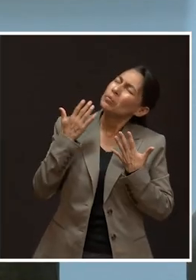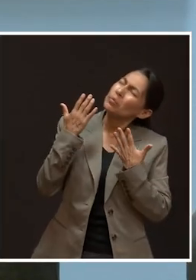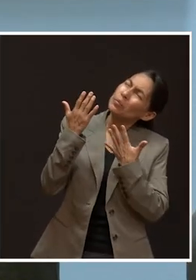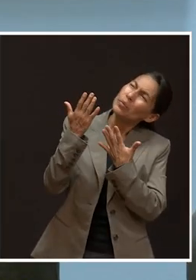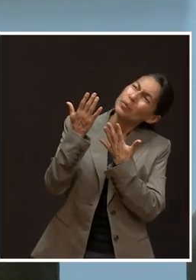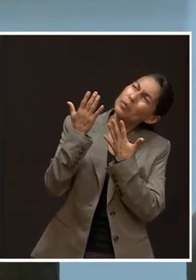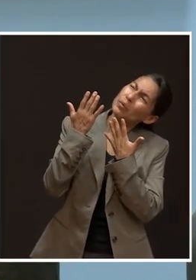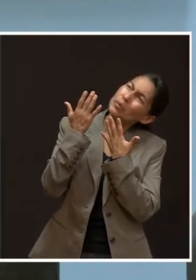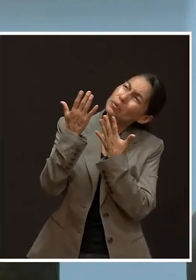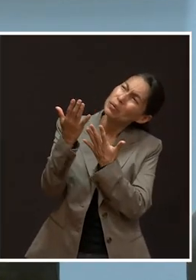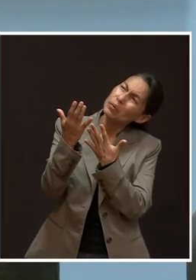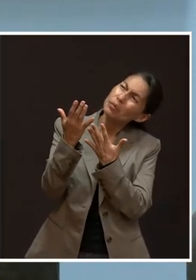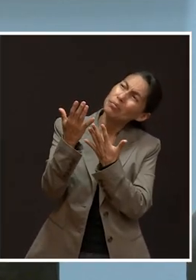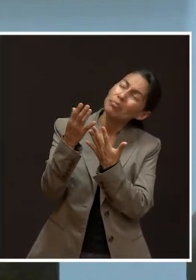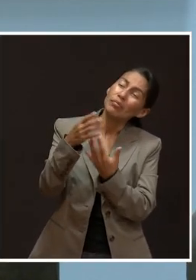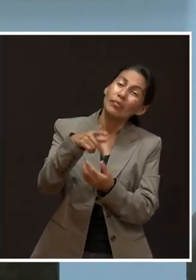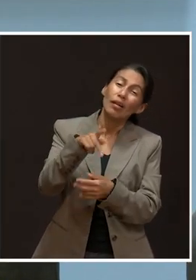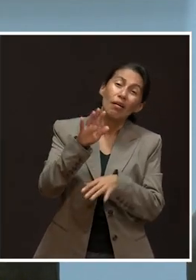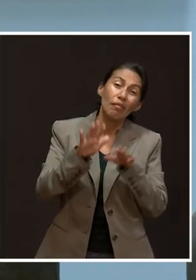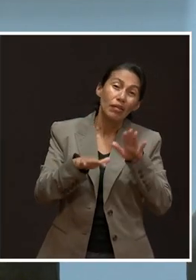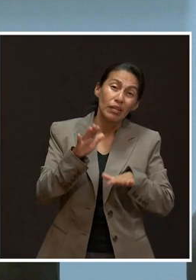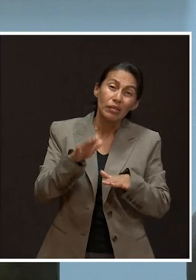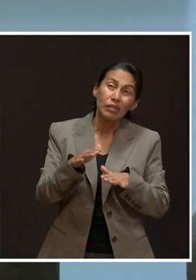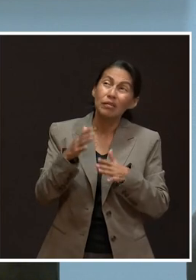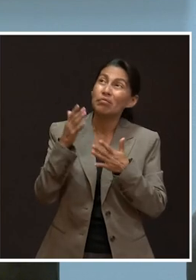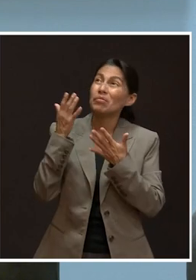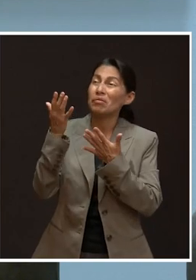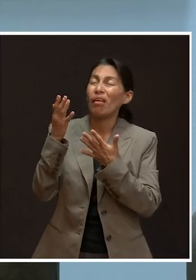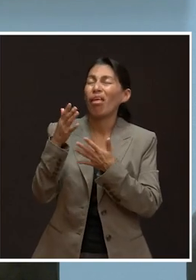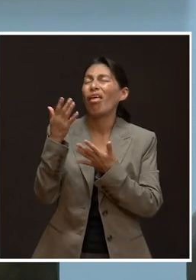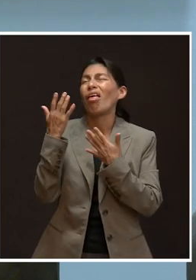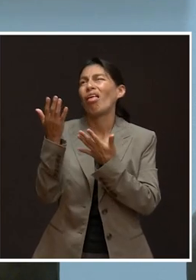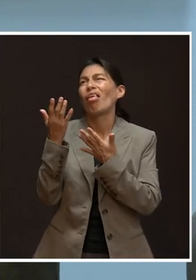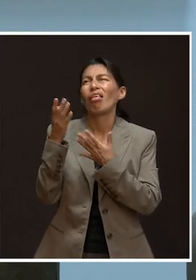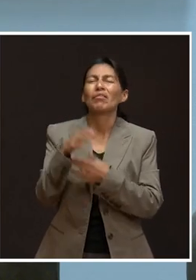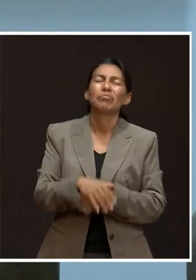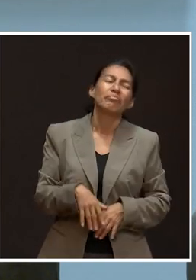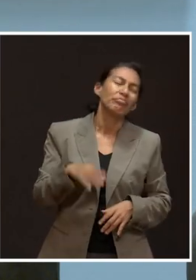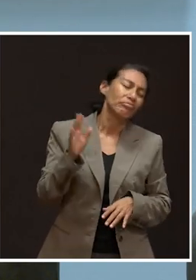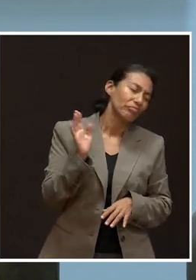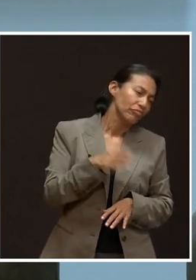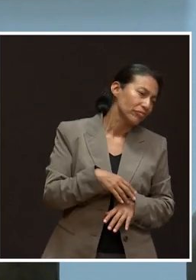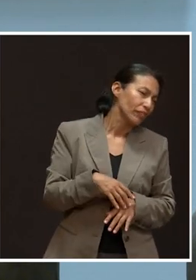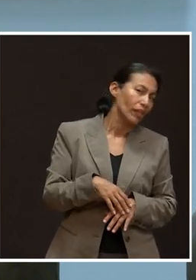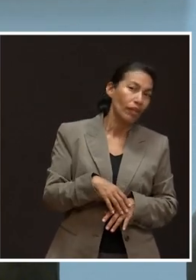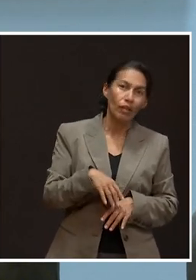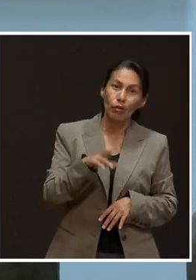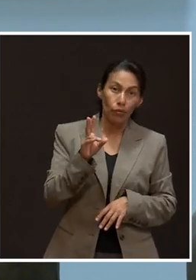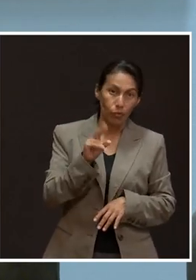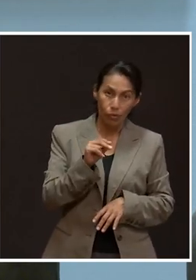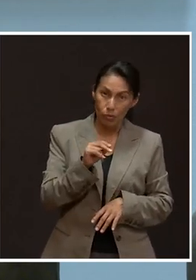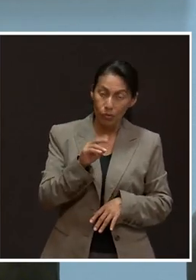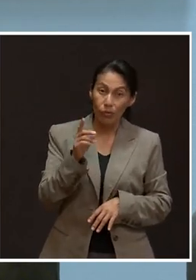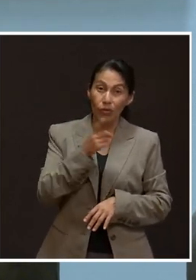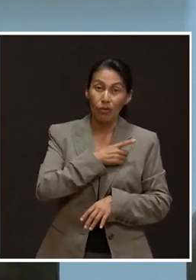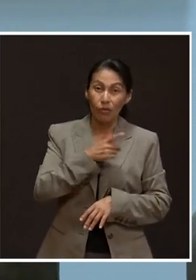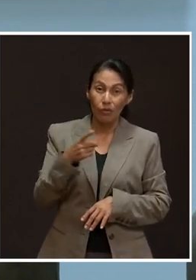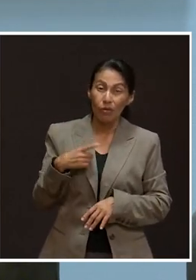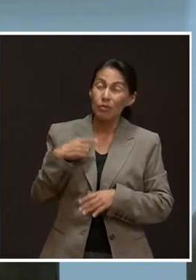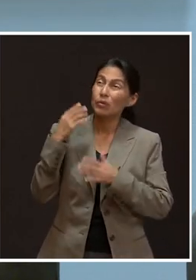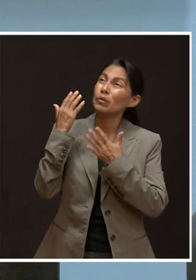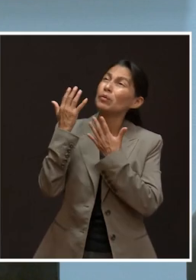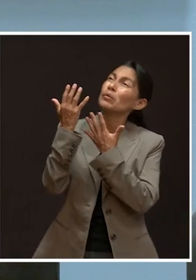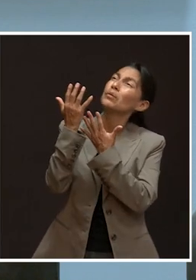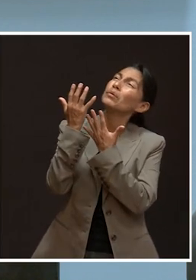pero no las pedimos con ganas, pero de veras con ganas de recibirla. Y Dios lo